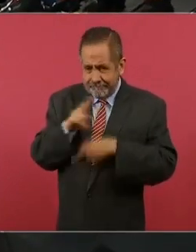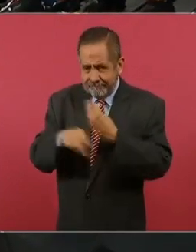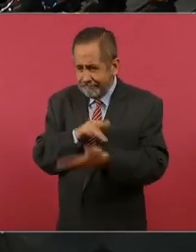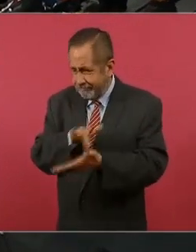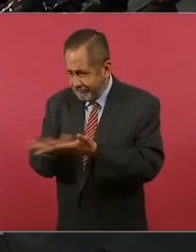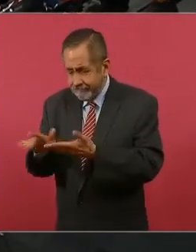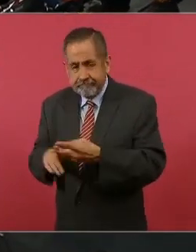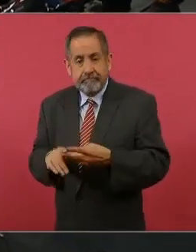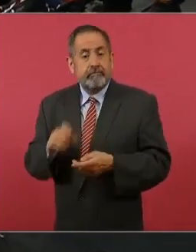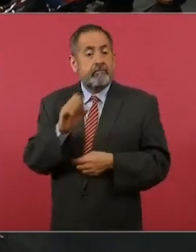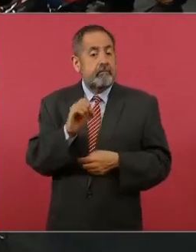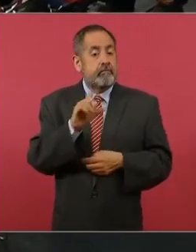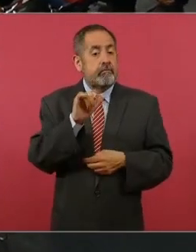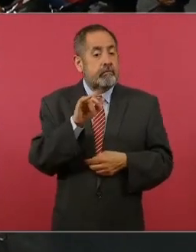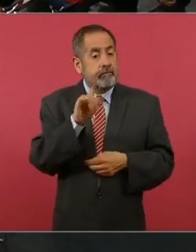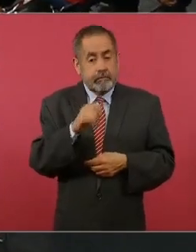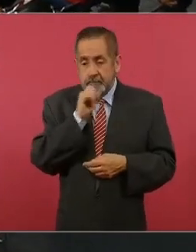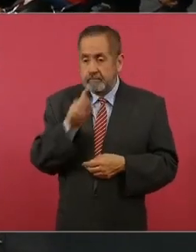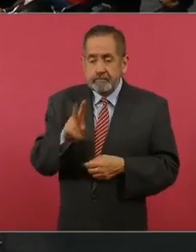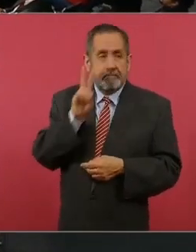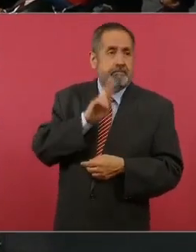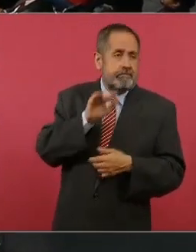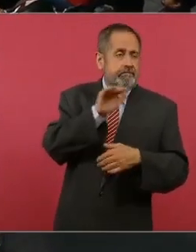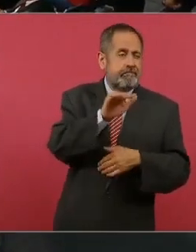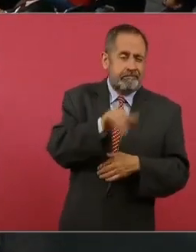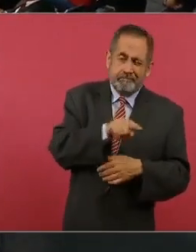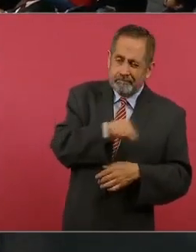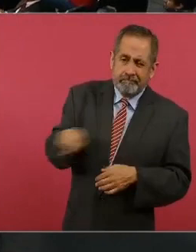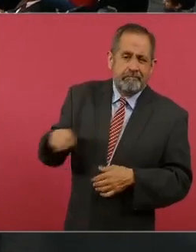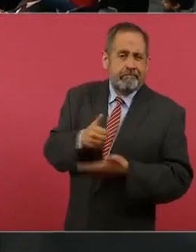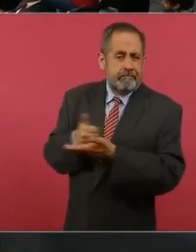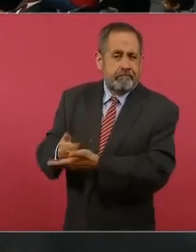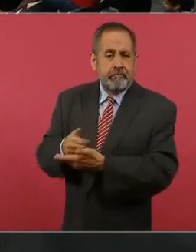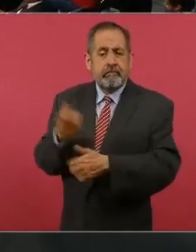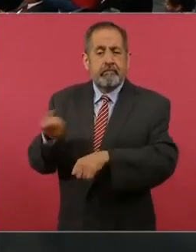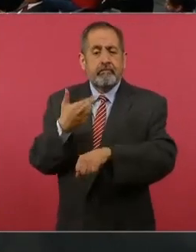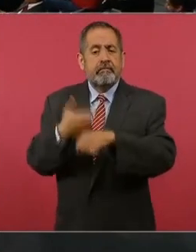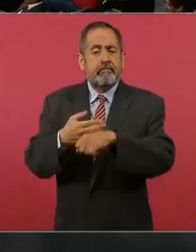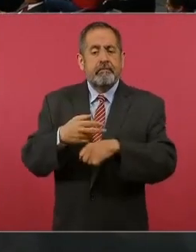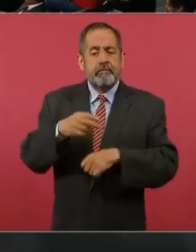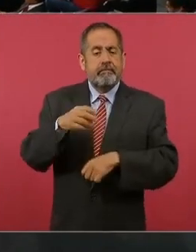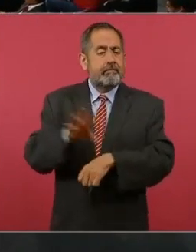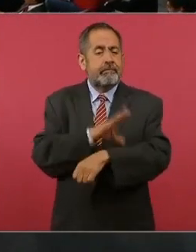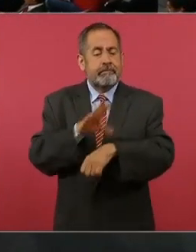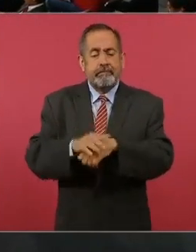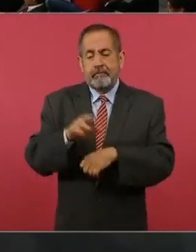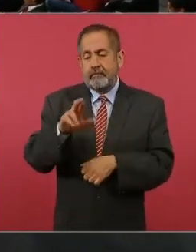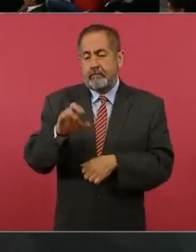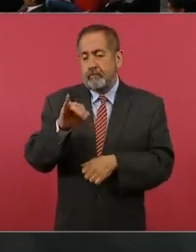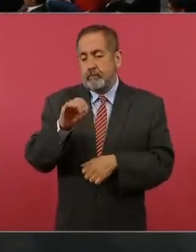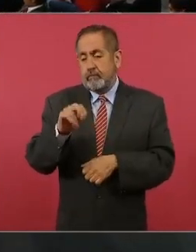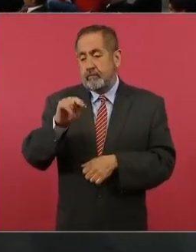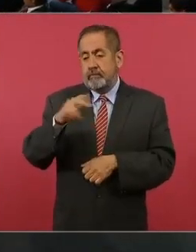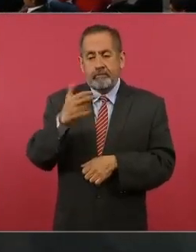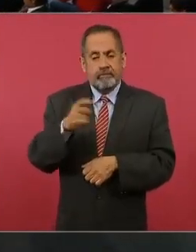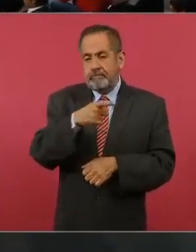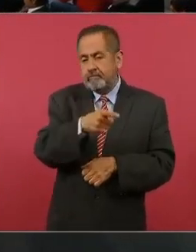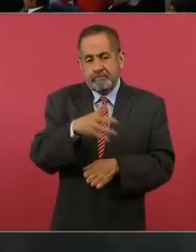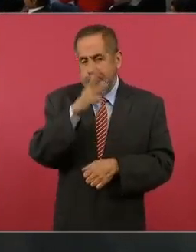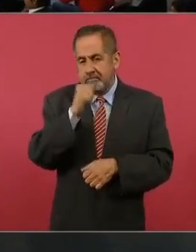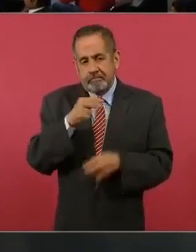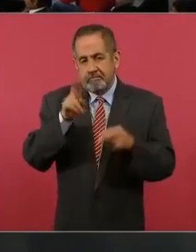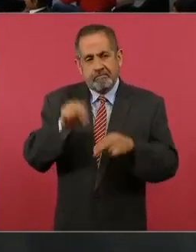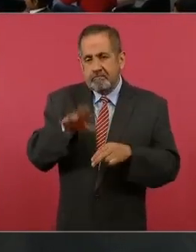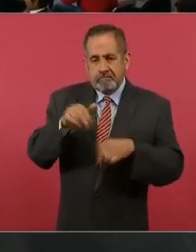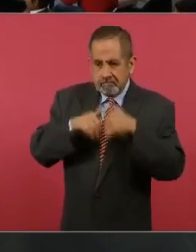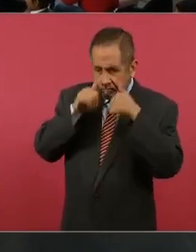apoyara. Solalinde también trató de intervenir con la secretaria de Energía, Rocío Nale. Rocío Nale nunca pudo, usted